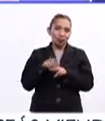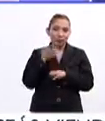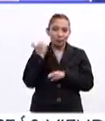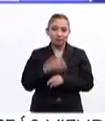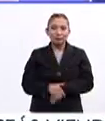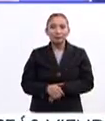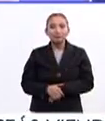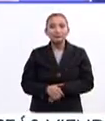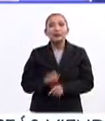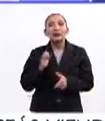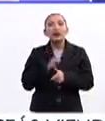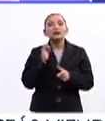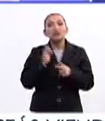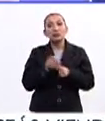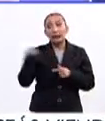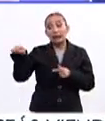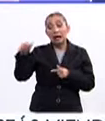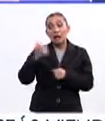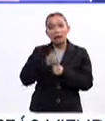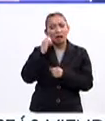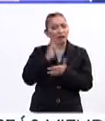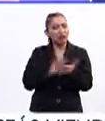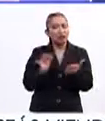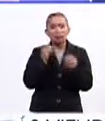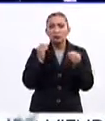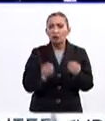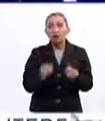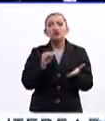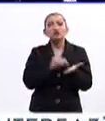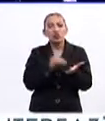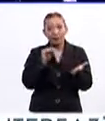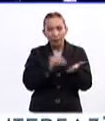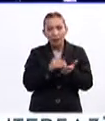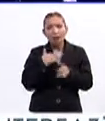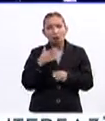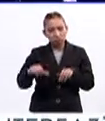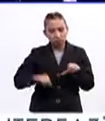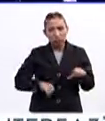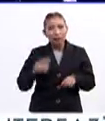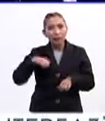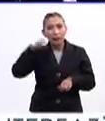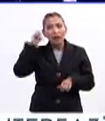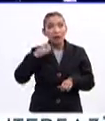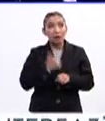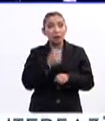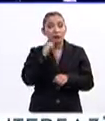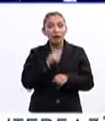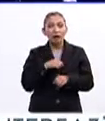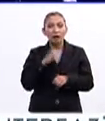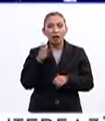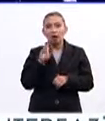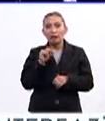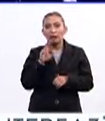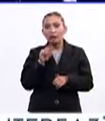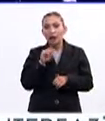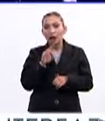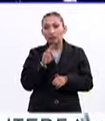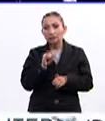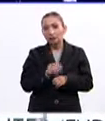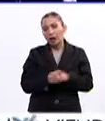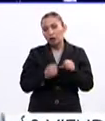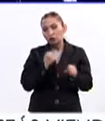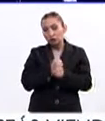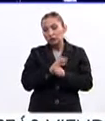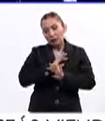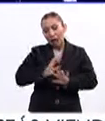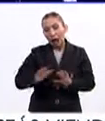sé. Entonces, bueno, ella lee mucho, todavía está muy activa en esa cuestión. Mi abuelita está en sus 80s.